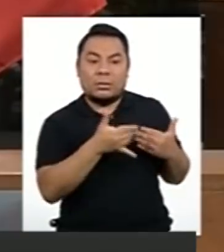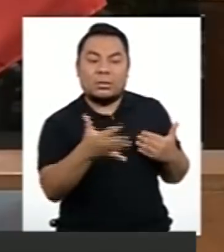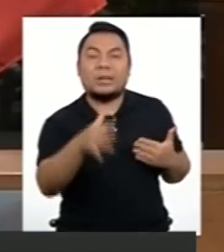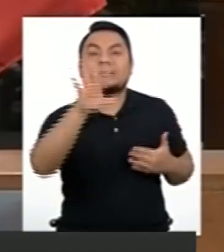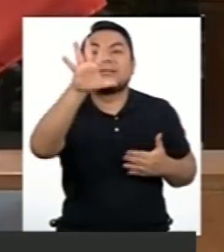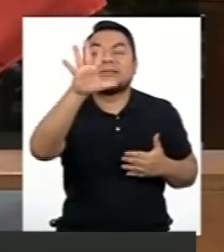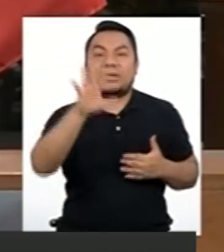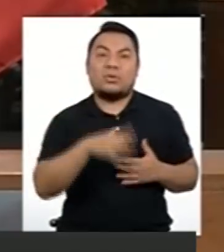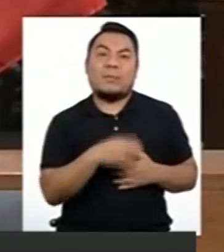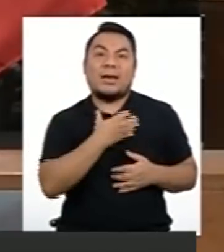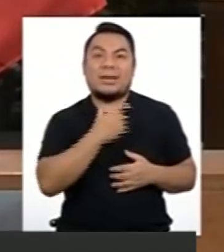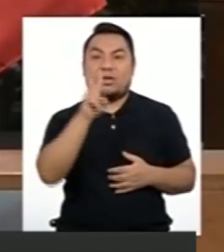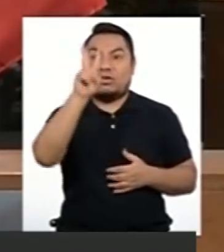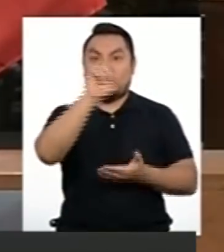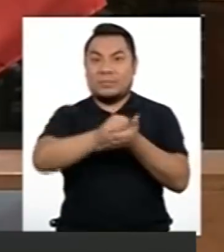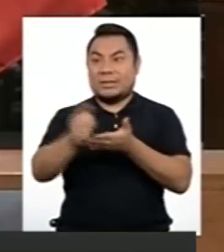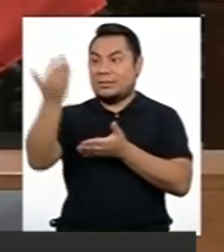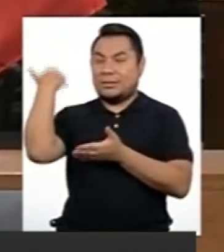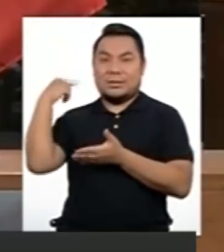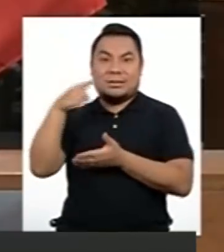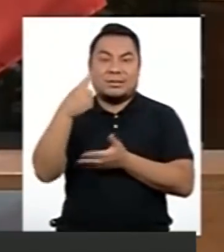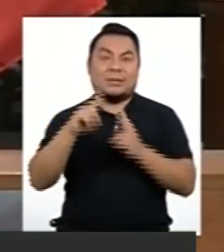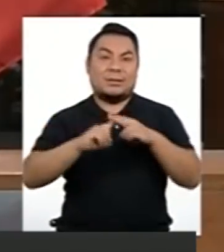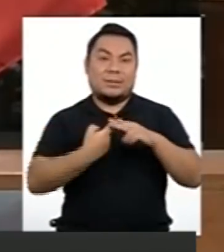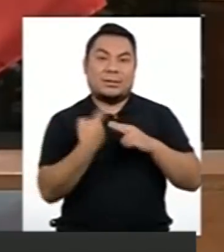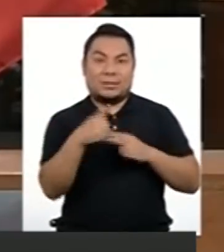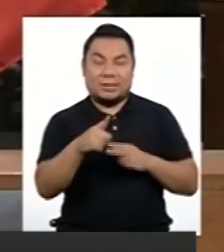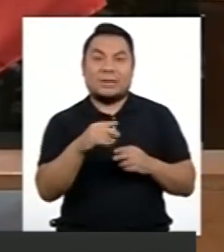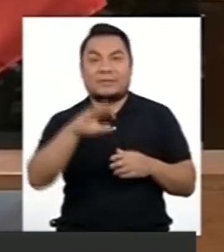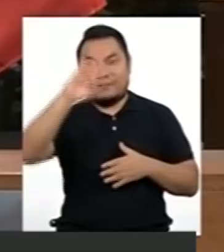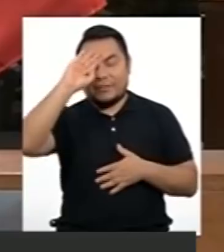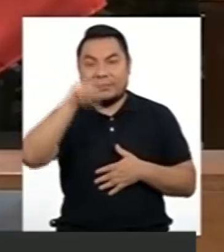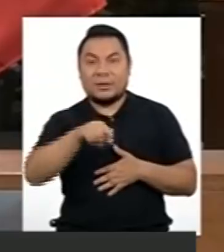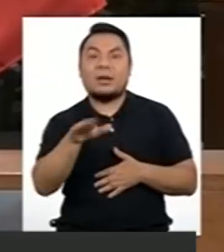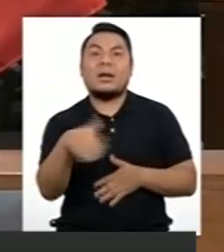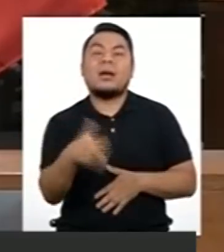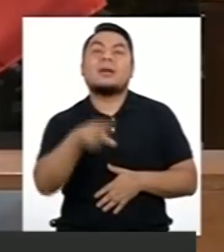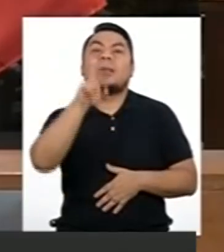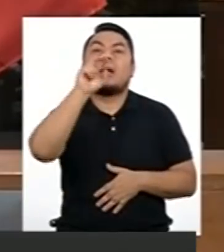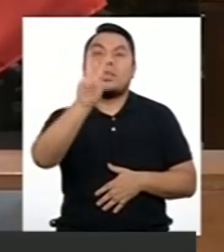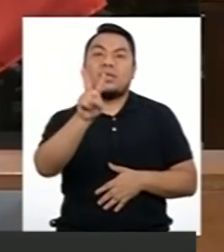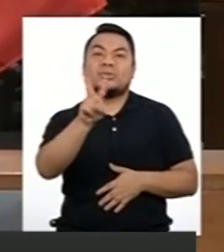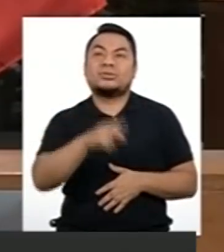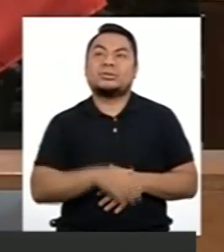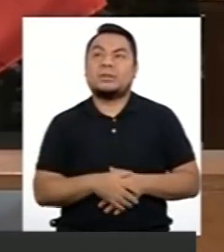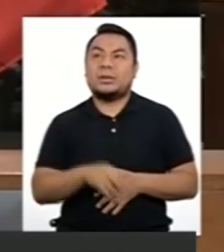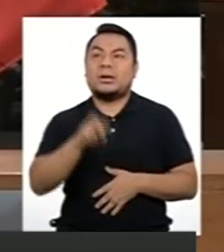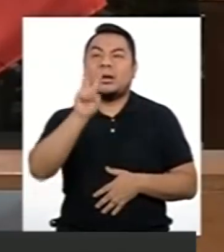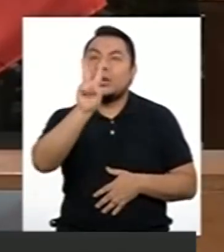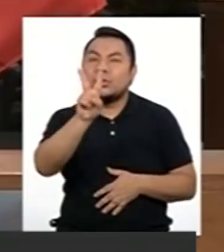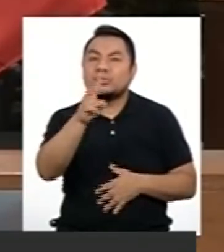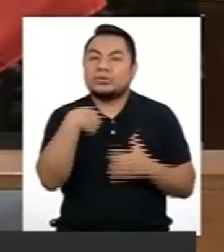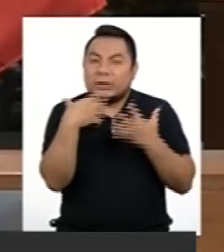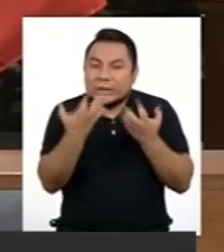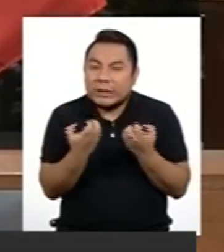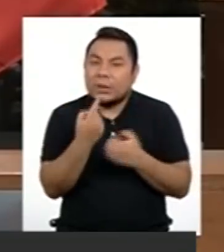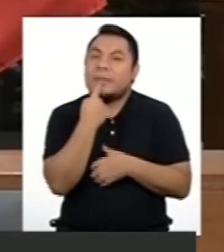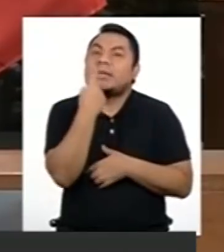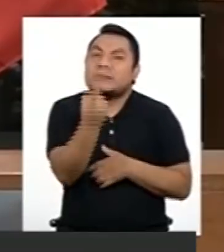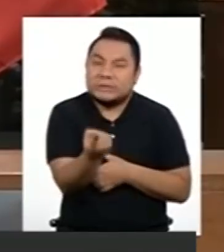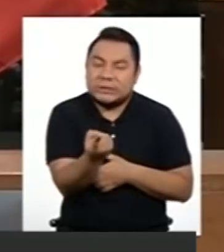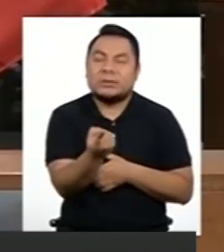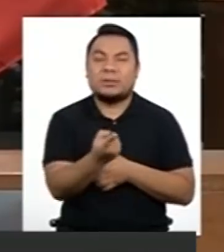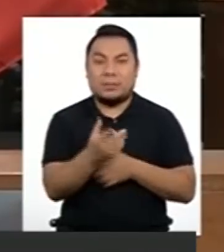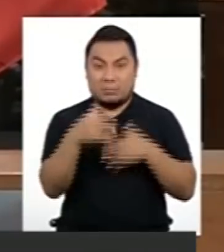mayo. Hace 2 meses se dio el primer caso, y hay 2 láminas nada más que quisiera destacar para que